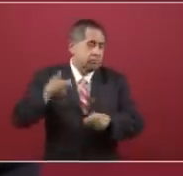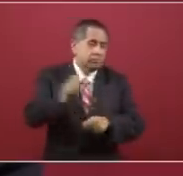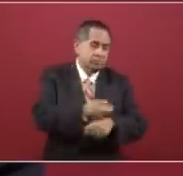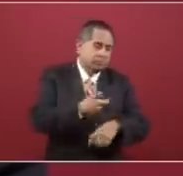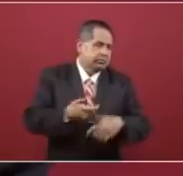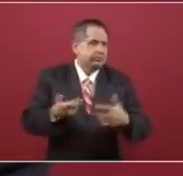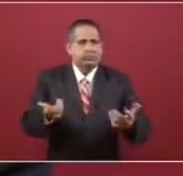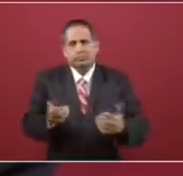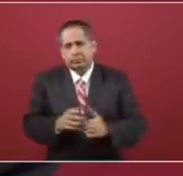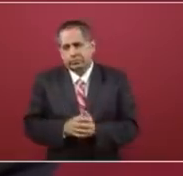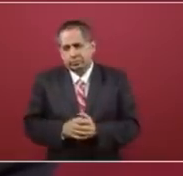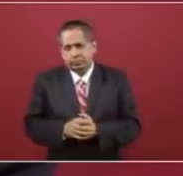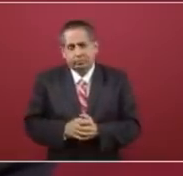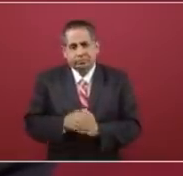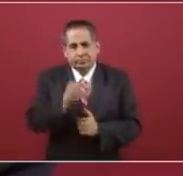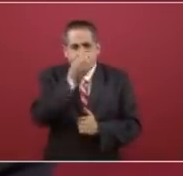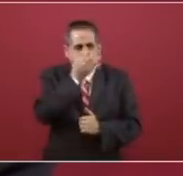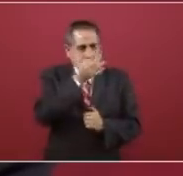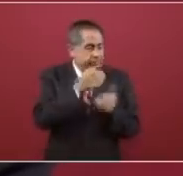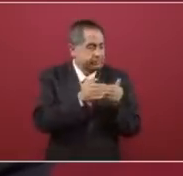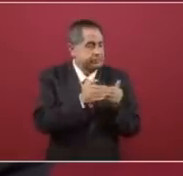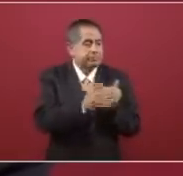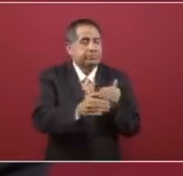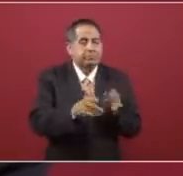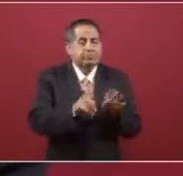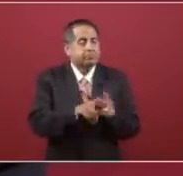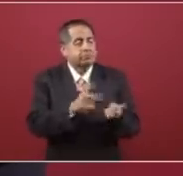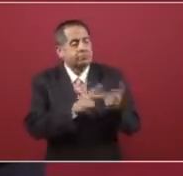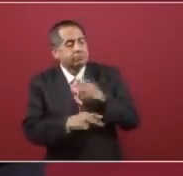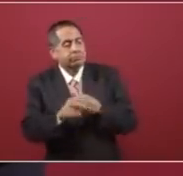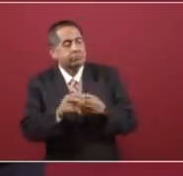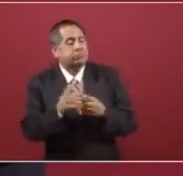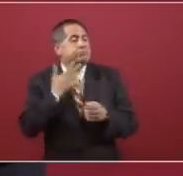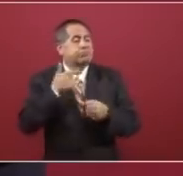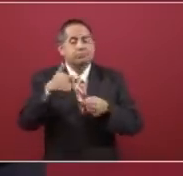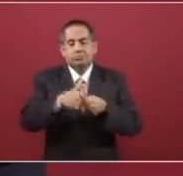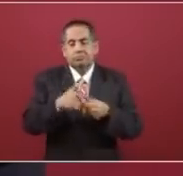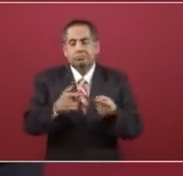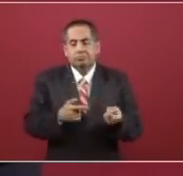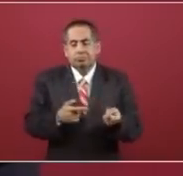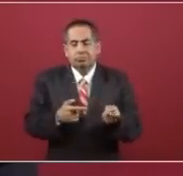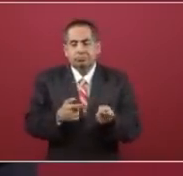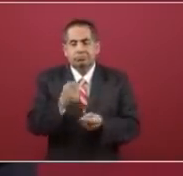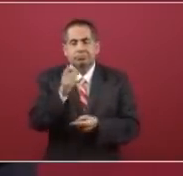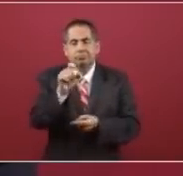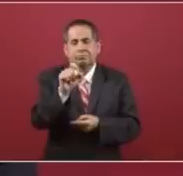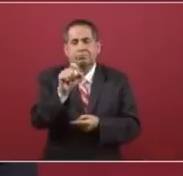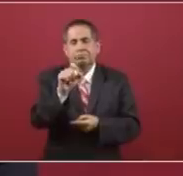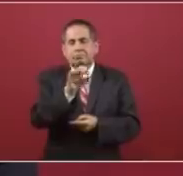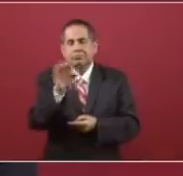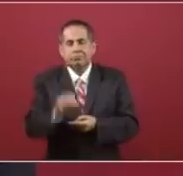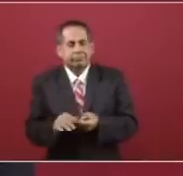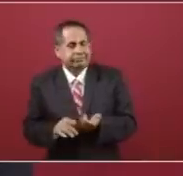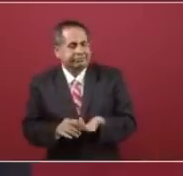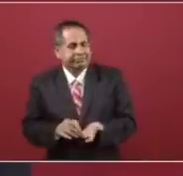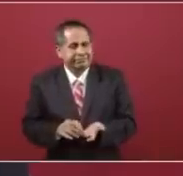solo va a aumentar la producción en gasolinas en un 20%.